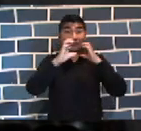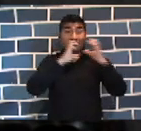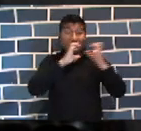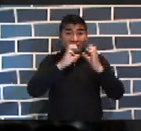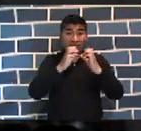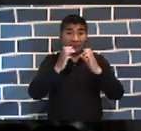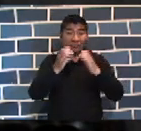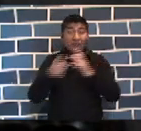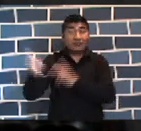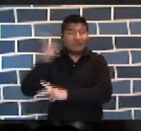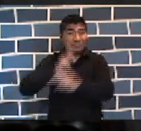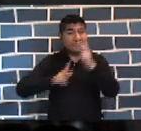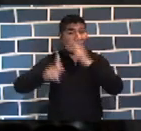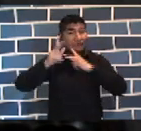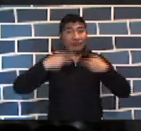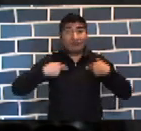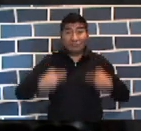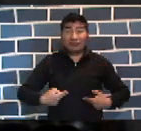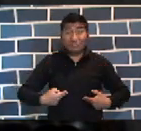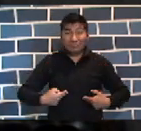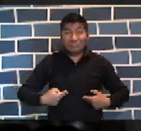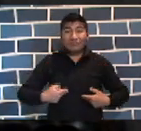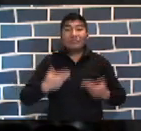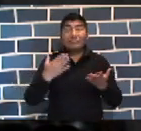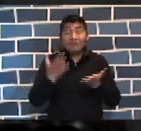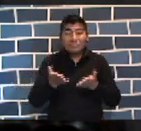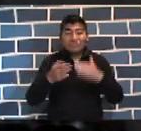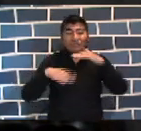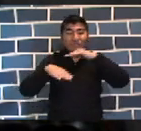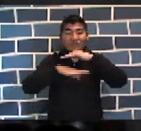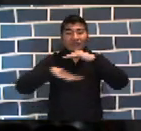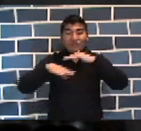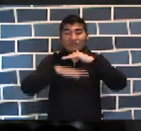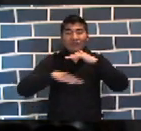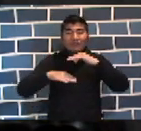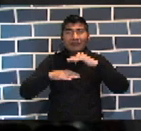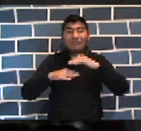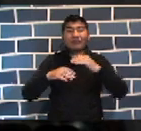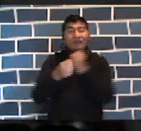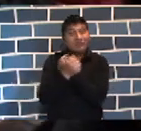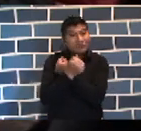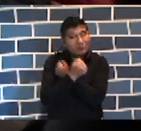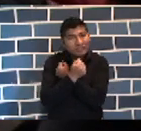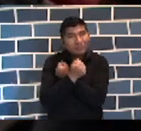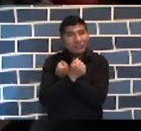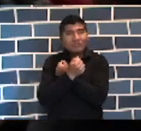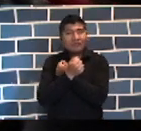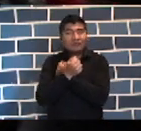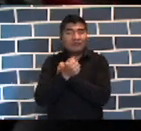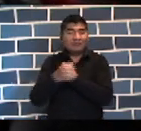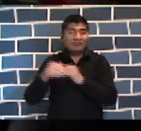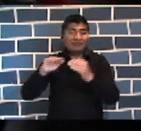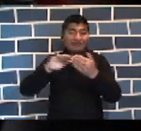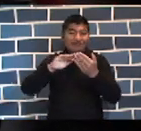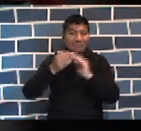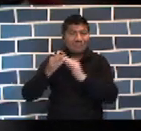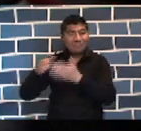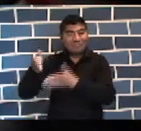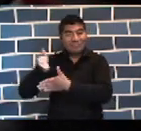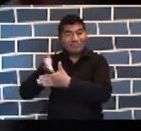las personas humanas tiene su fundamento en la comunión de amor entre las personas